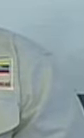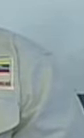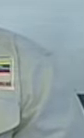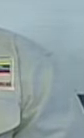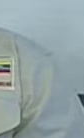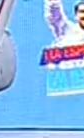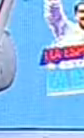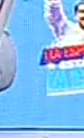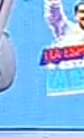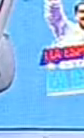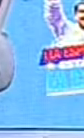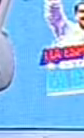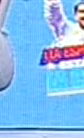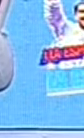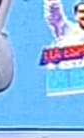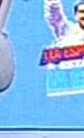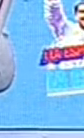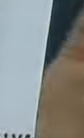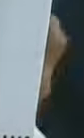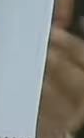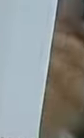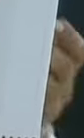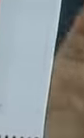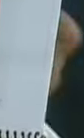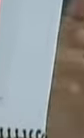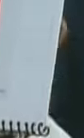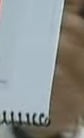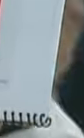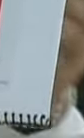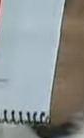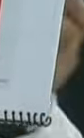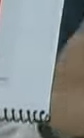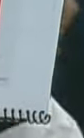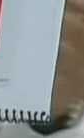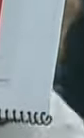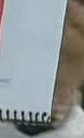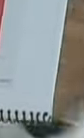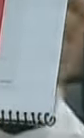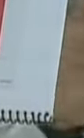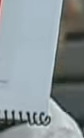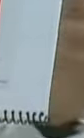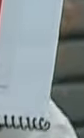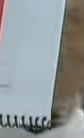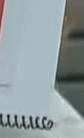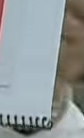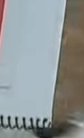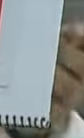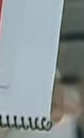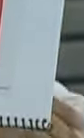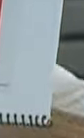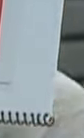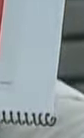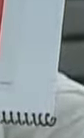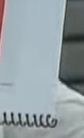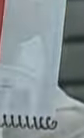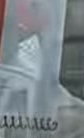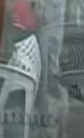millones de dólares, lo cual significa un crecimiento del 93%.